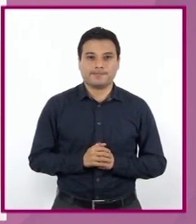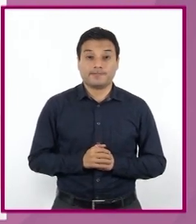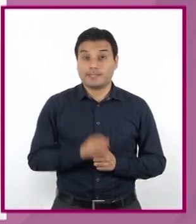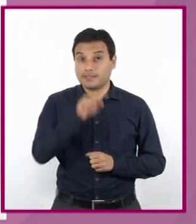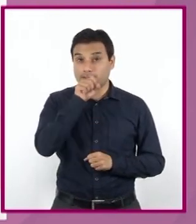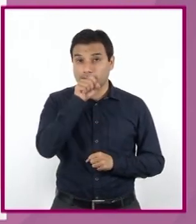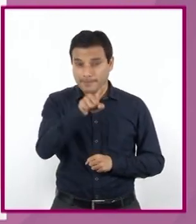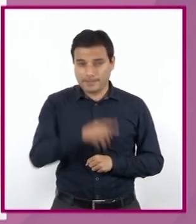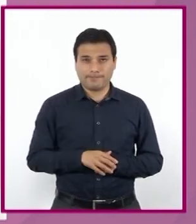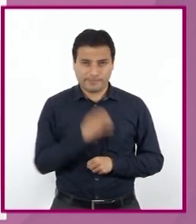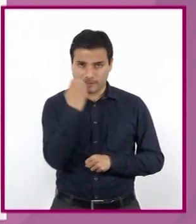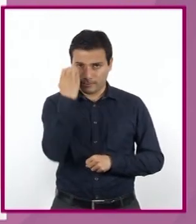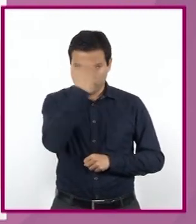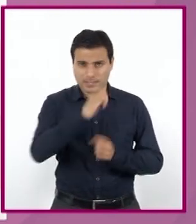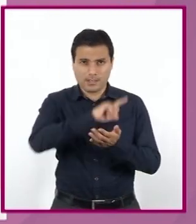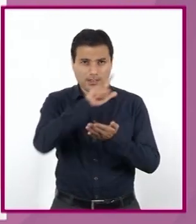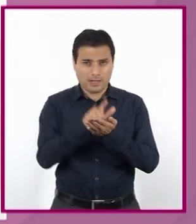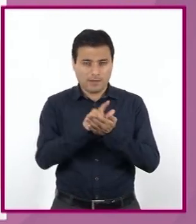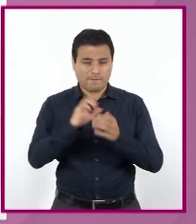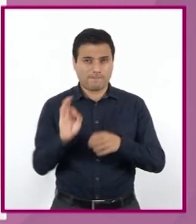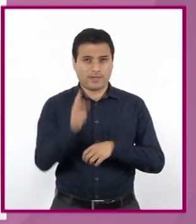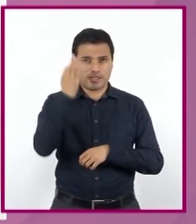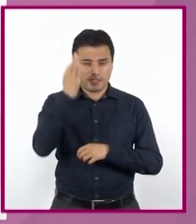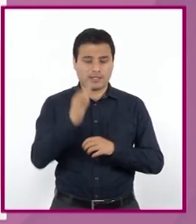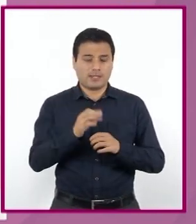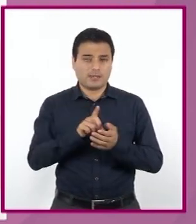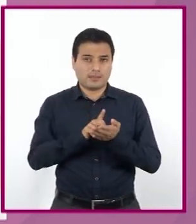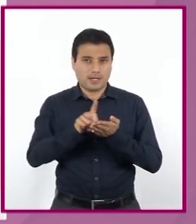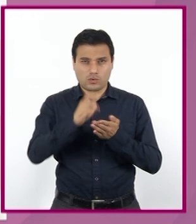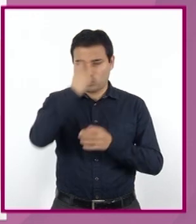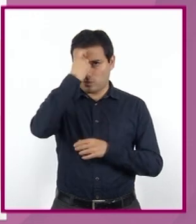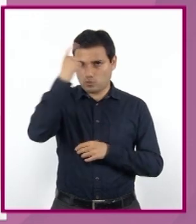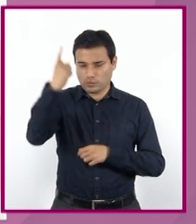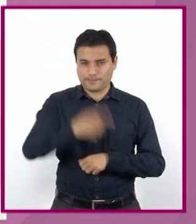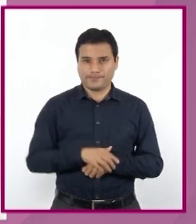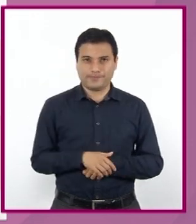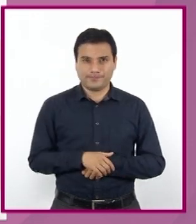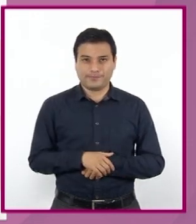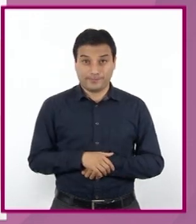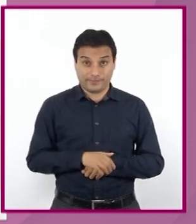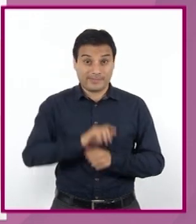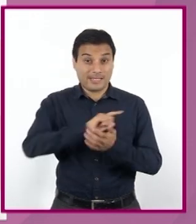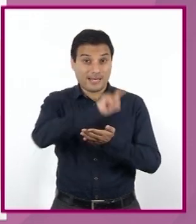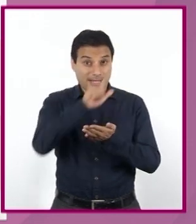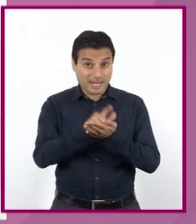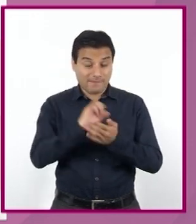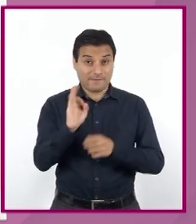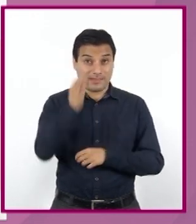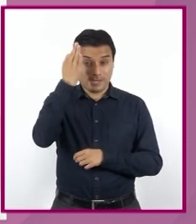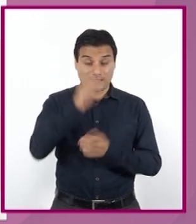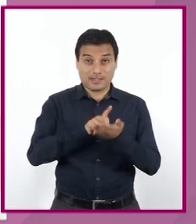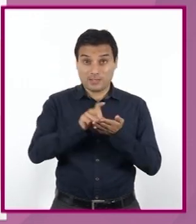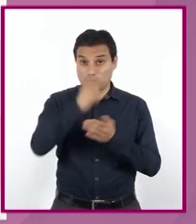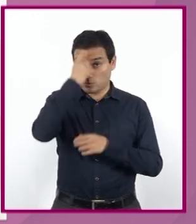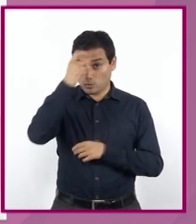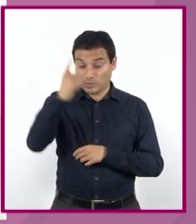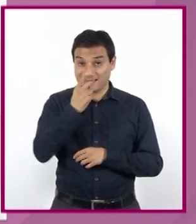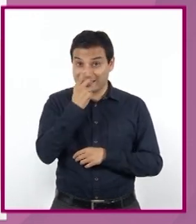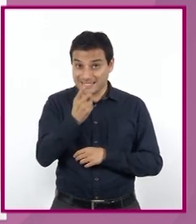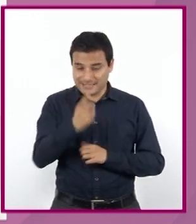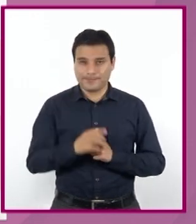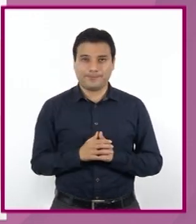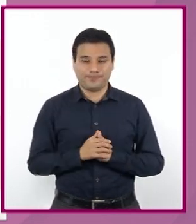También se consultó la Ley Federal del Derecho de Autor. En la Ley Federal del Derecho de Autor se establece